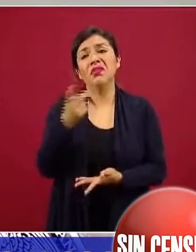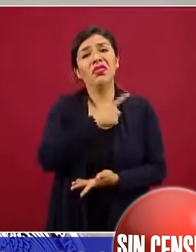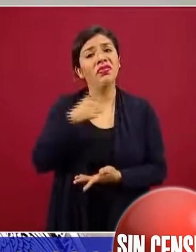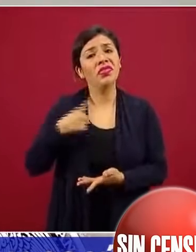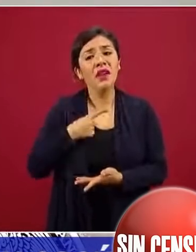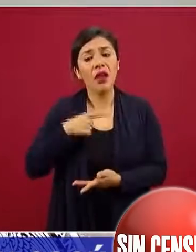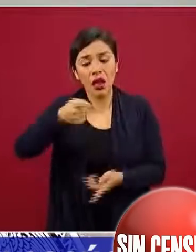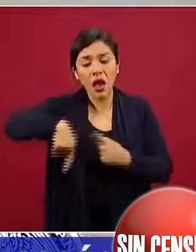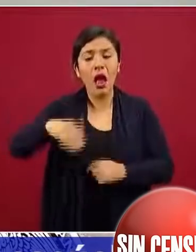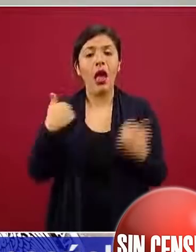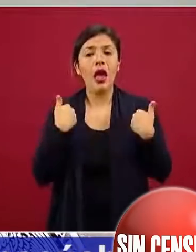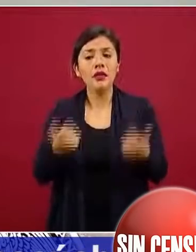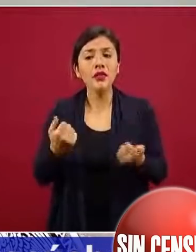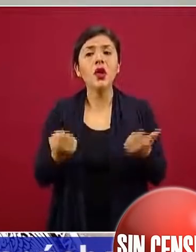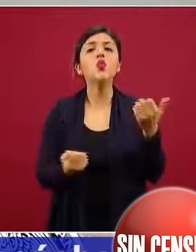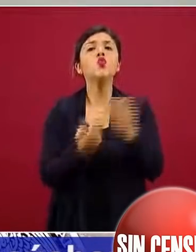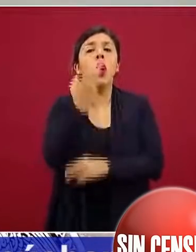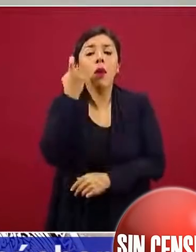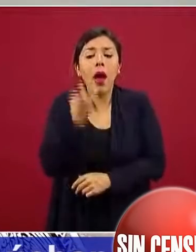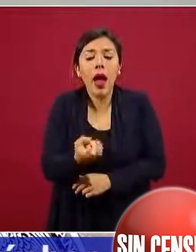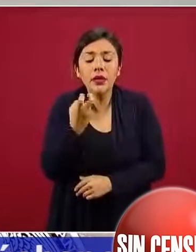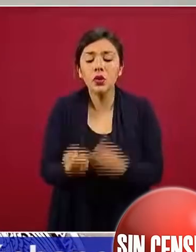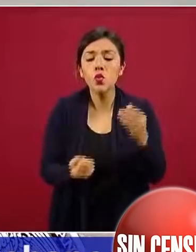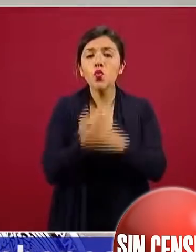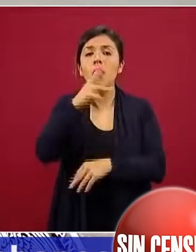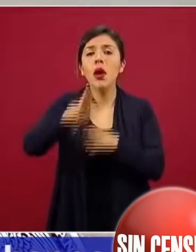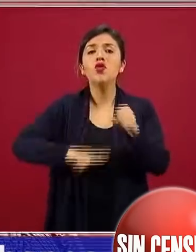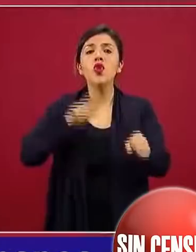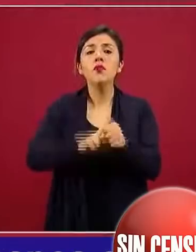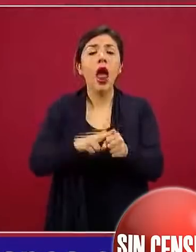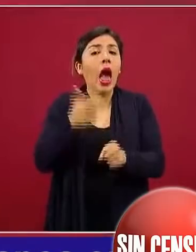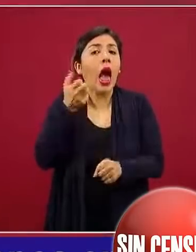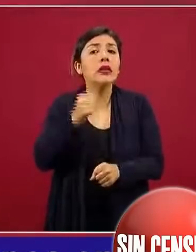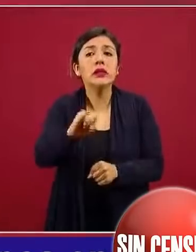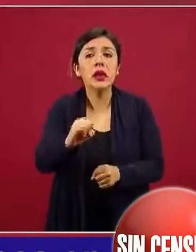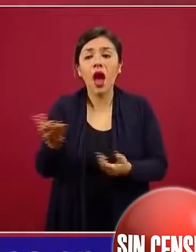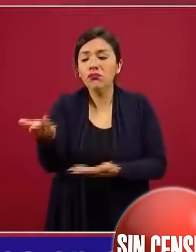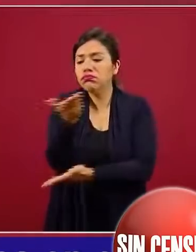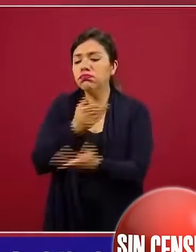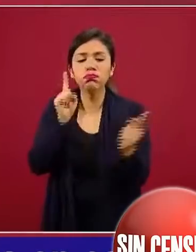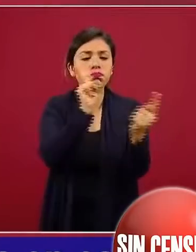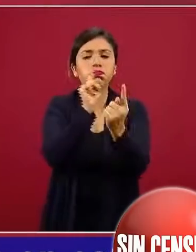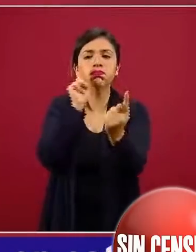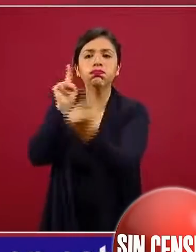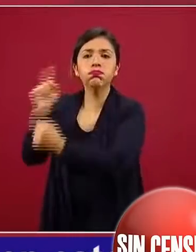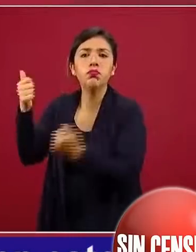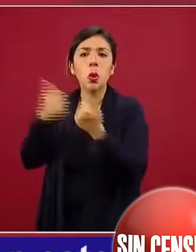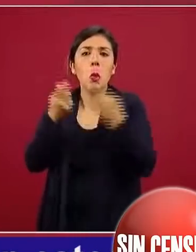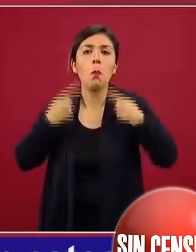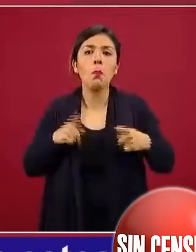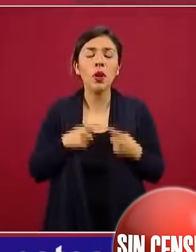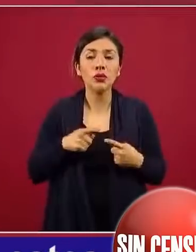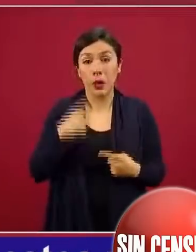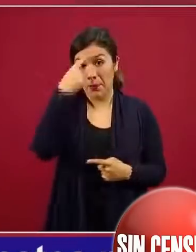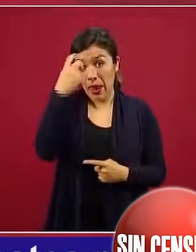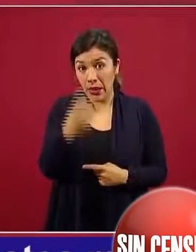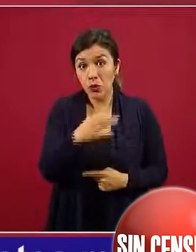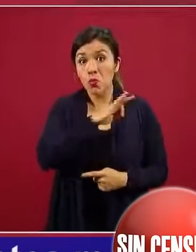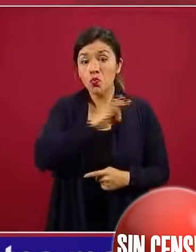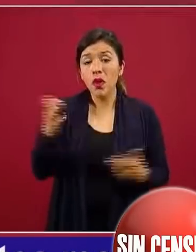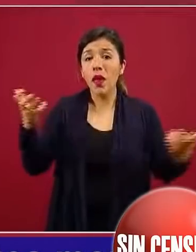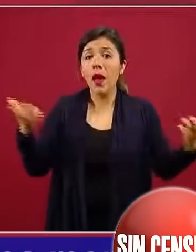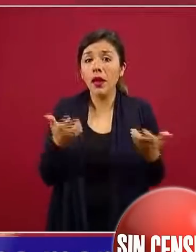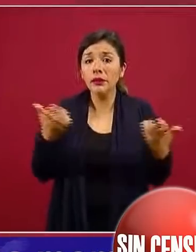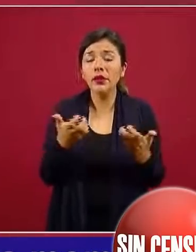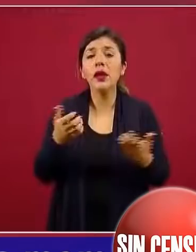que tener esta nueva forma, esta nueva normalidad de interactuar con unos y otros para que lo podamos hacer de una